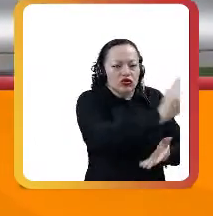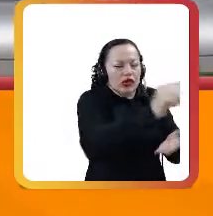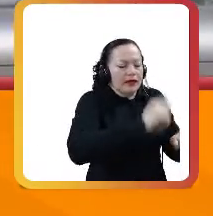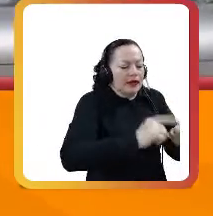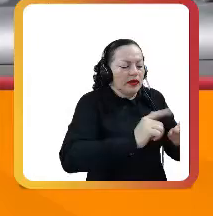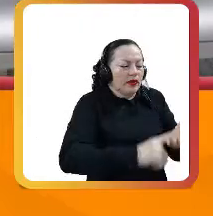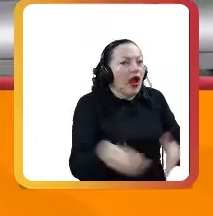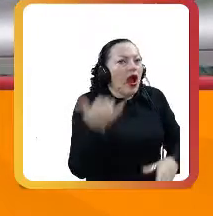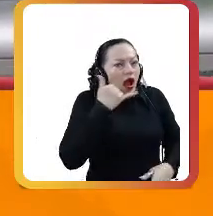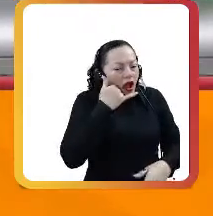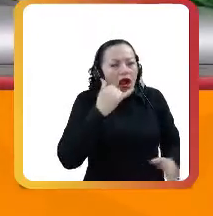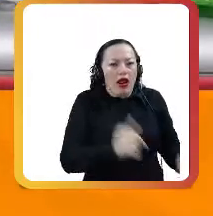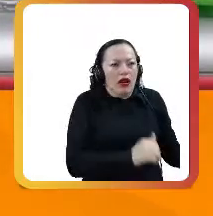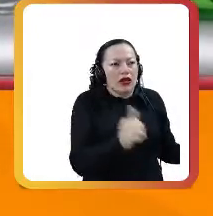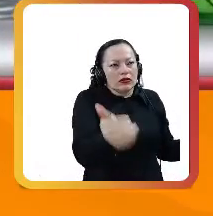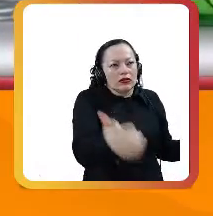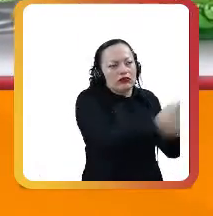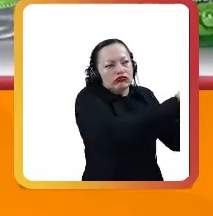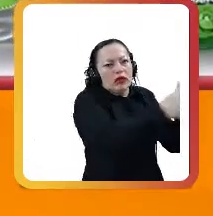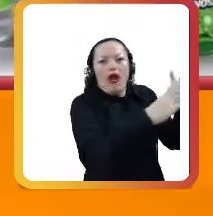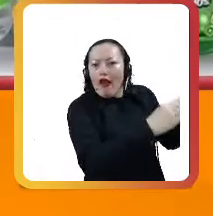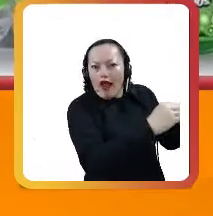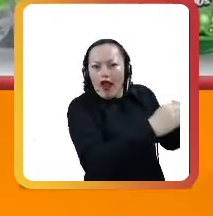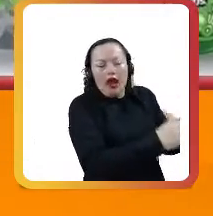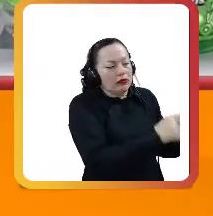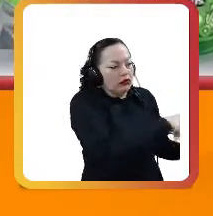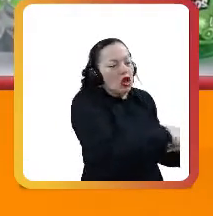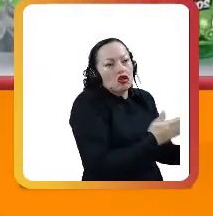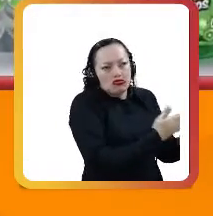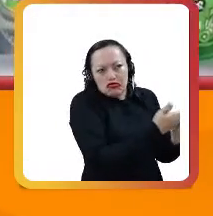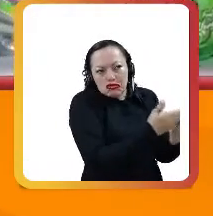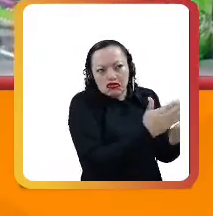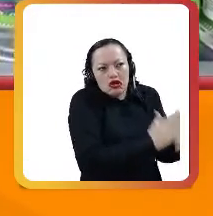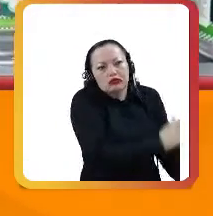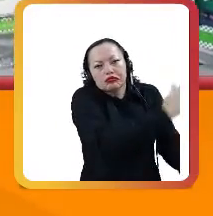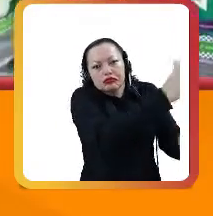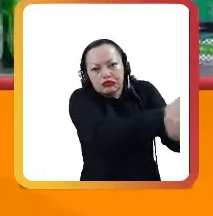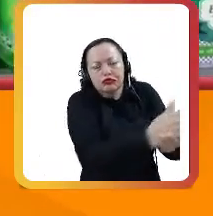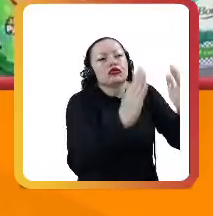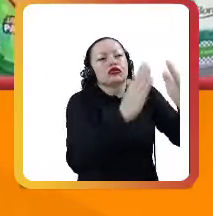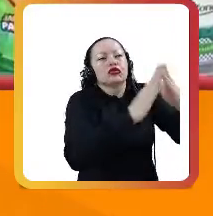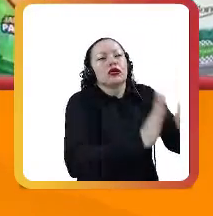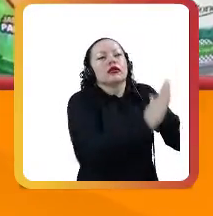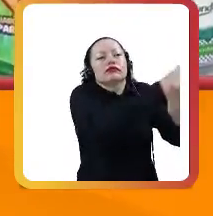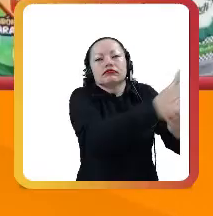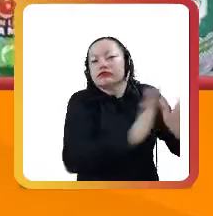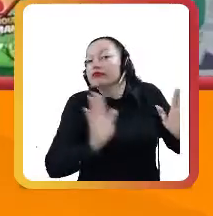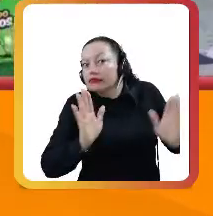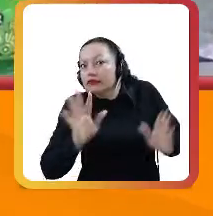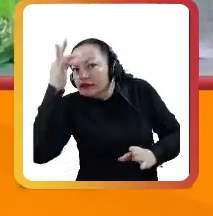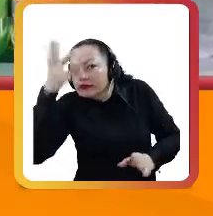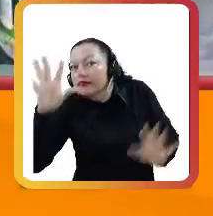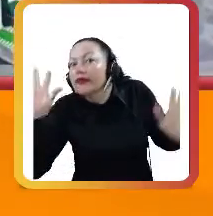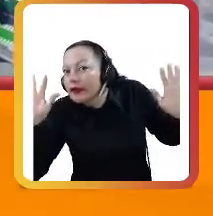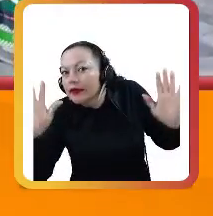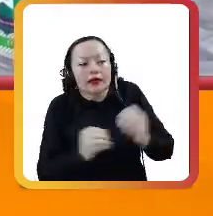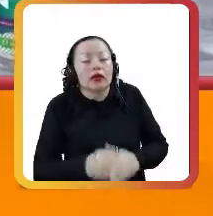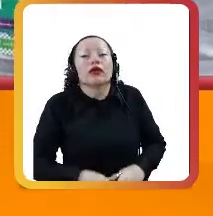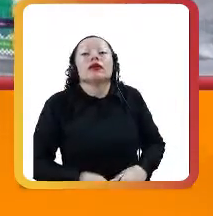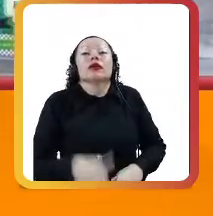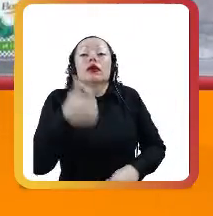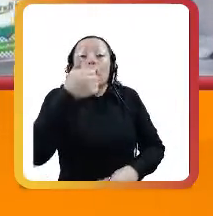Para nada, no, excelente, súper, me parece excelente. Muy bien. Y además, ¿qué dices tú? Que está a muy buen